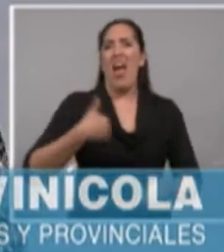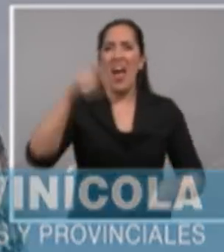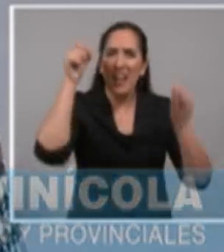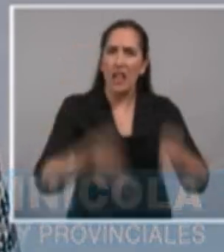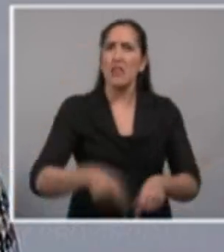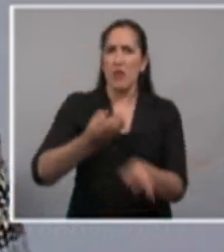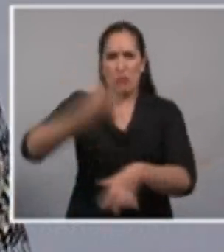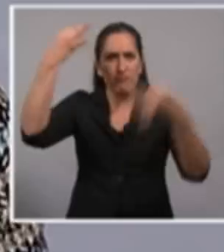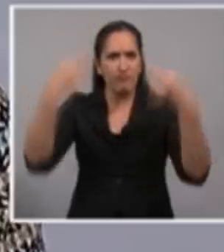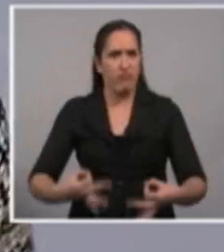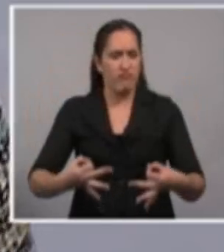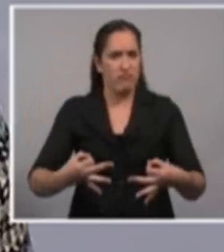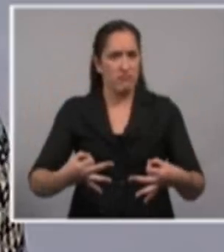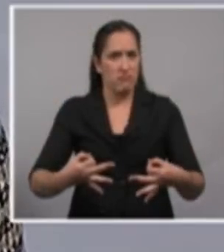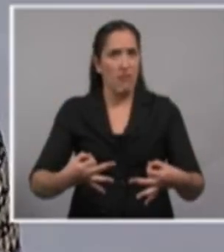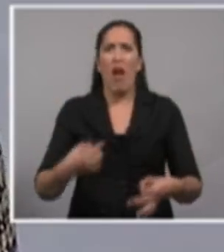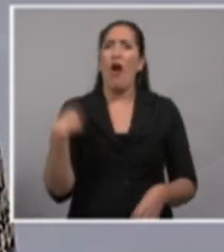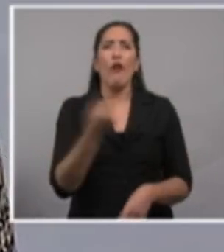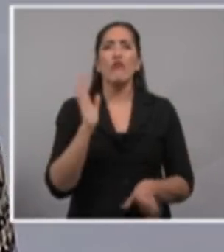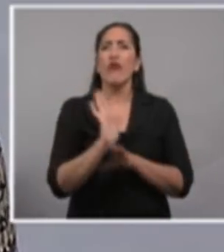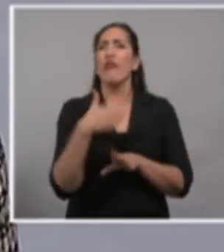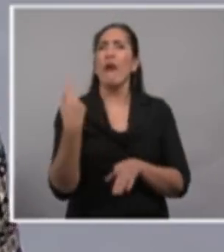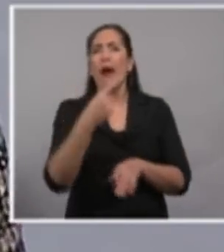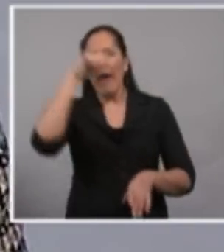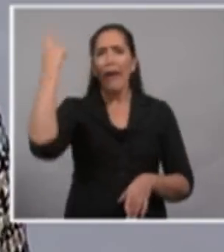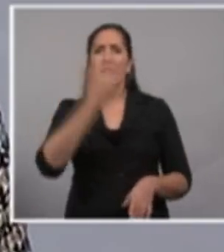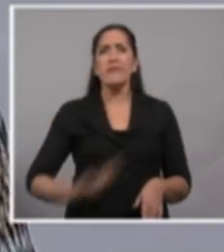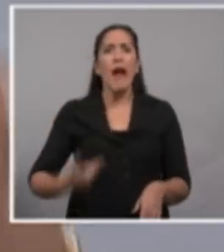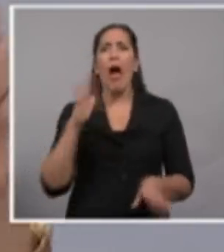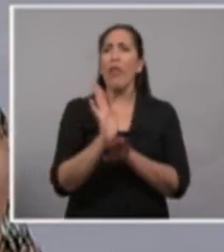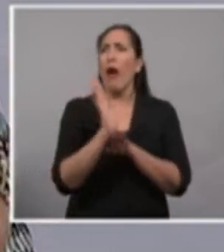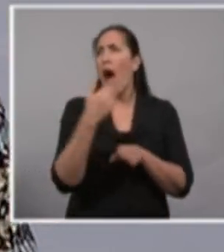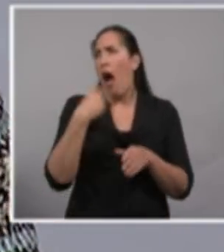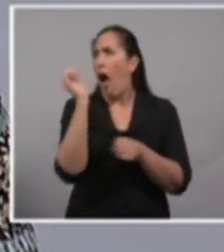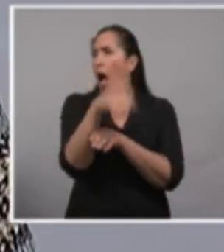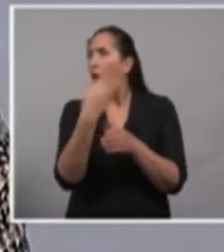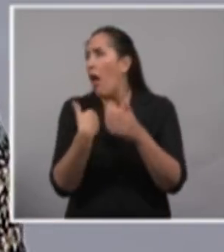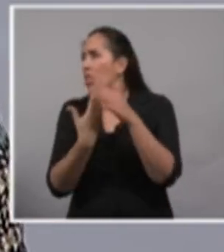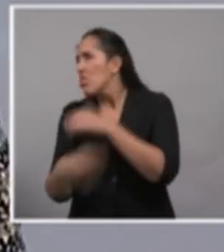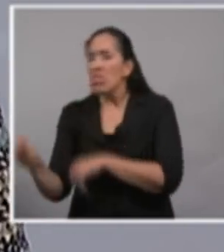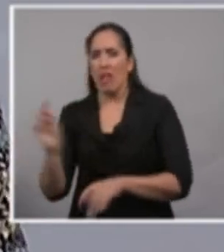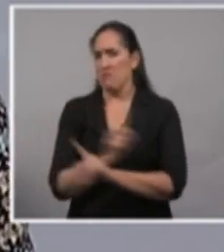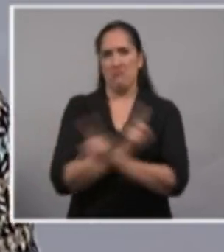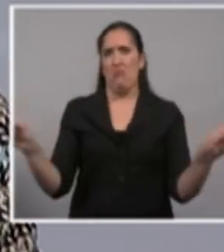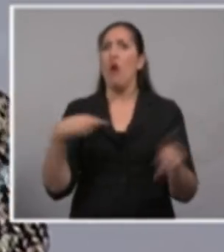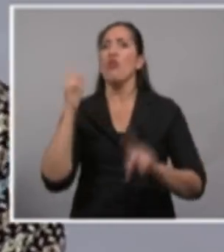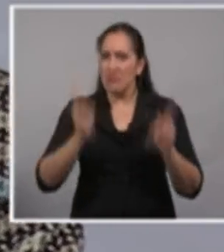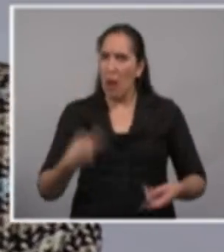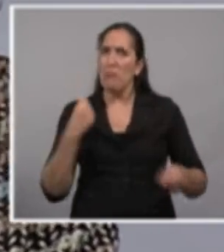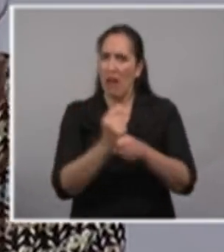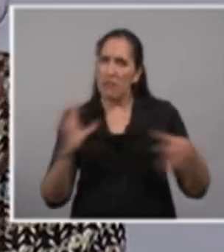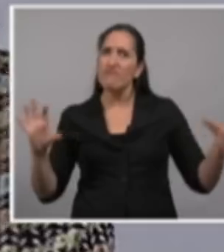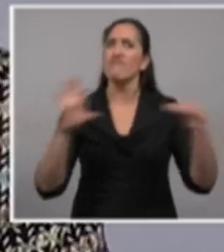altamente calificados. No nos borramos, siempre estamos presentes, como también esta obra Los